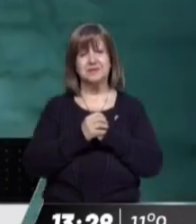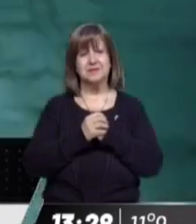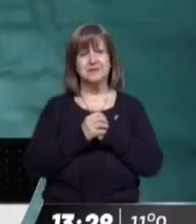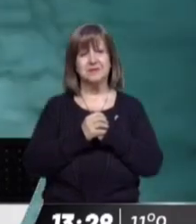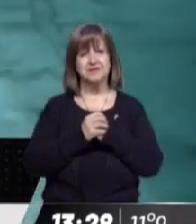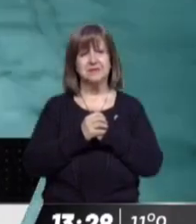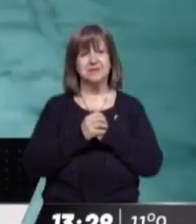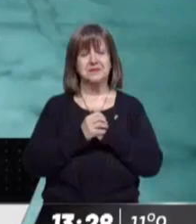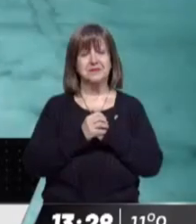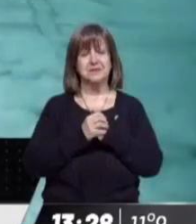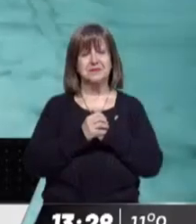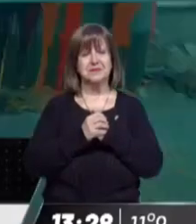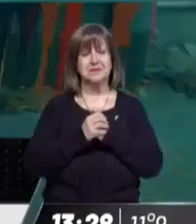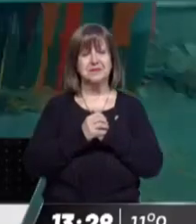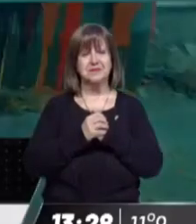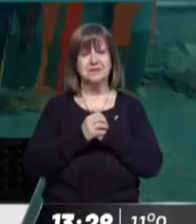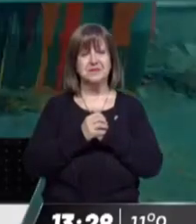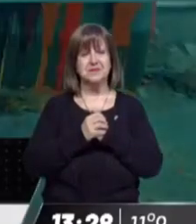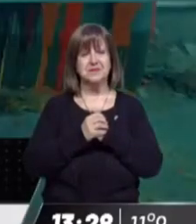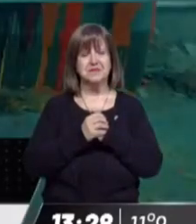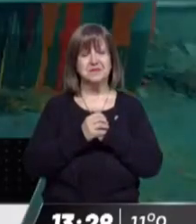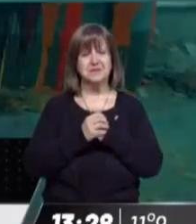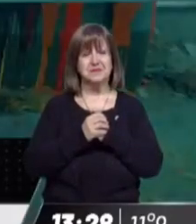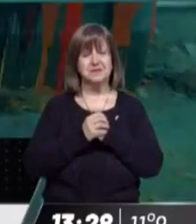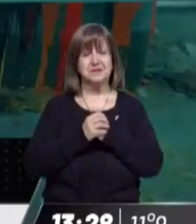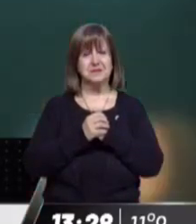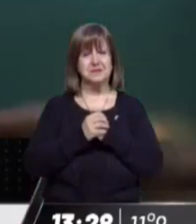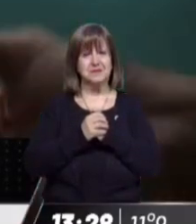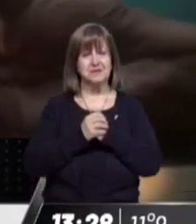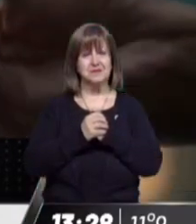my the most powerful iPad ever